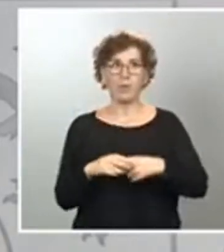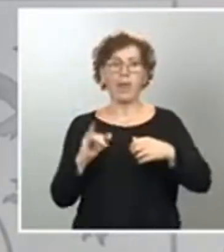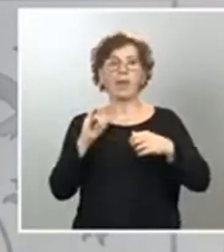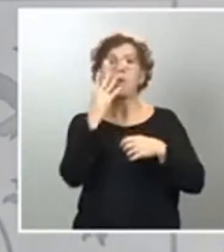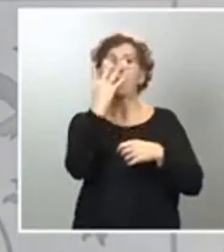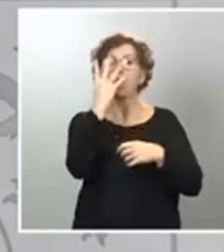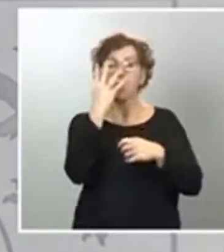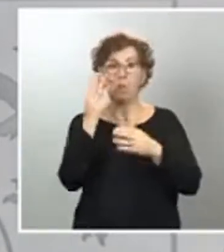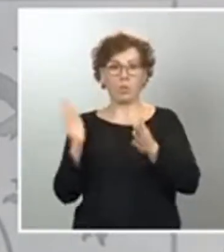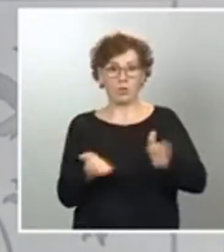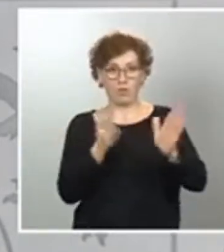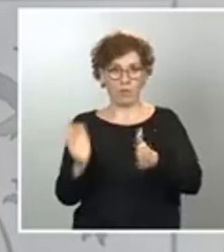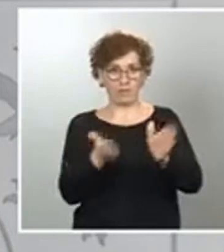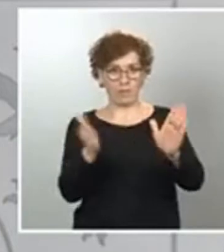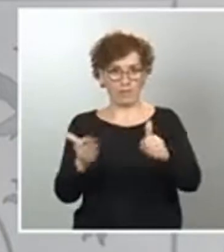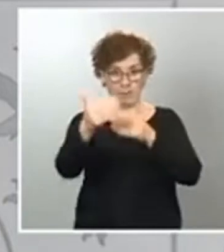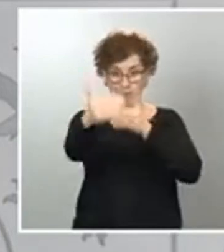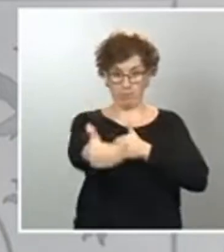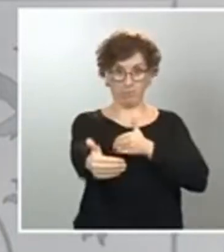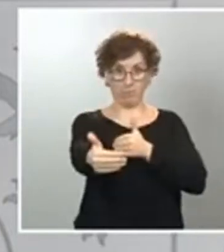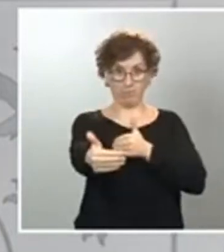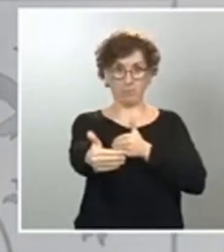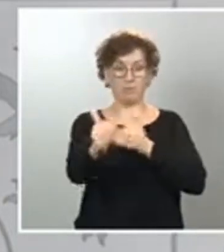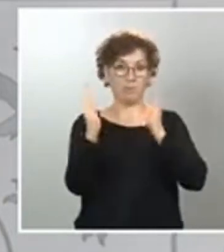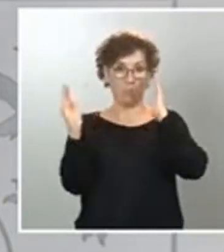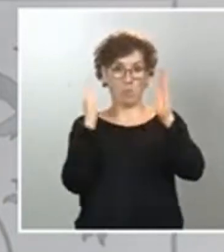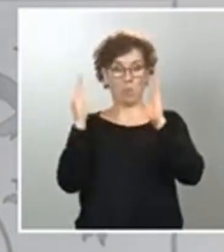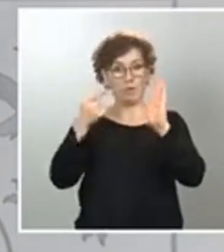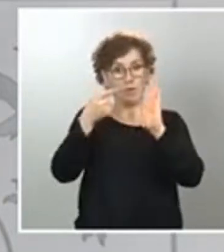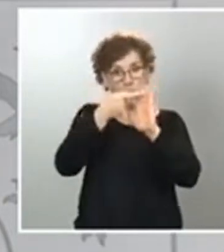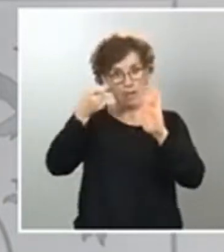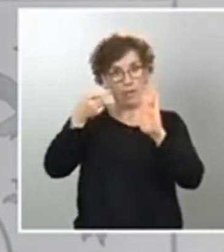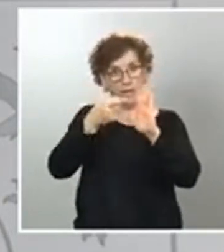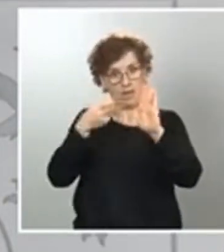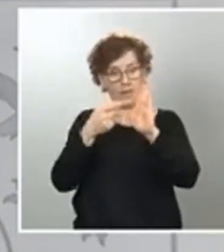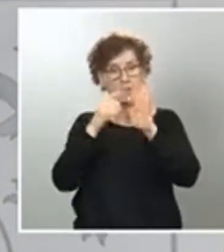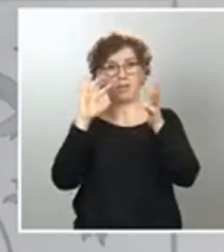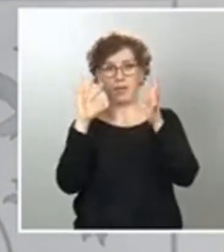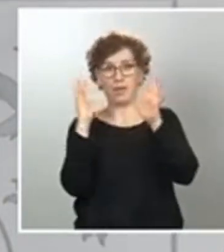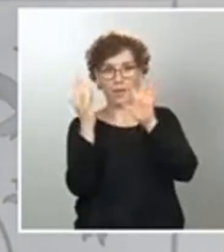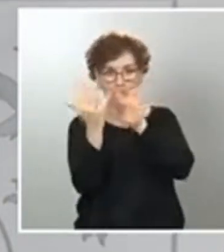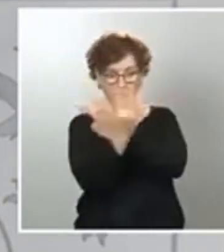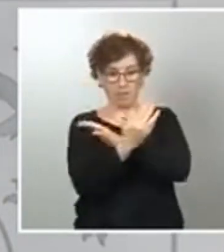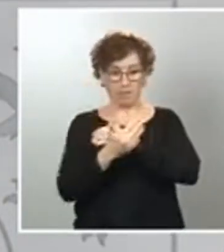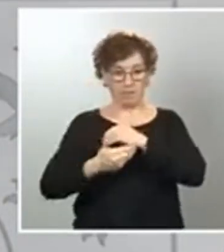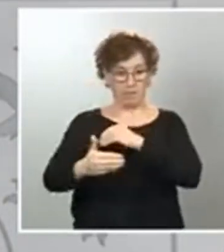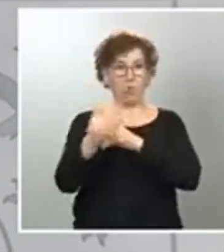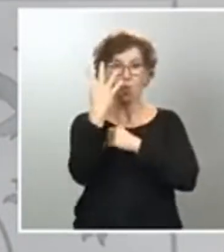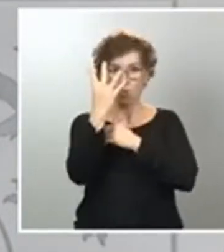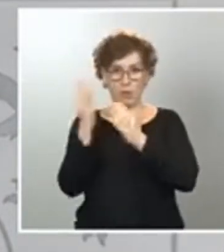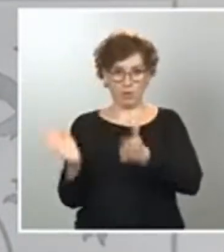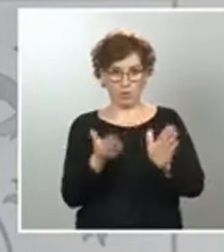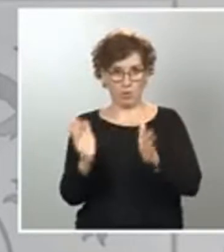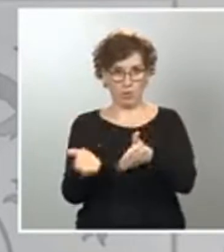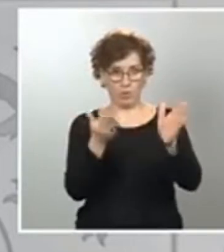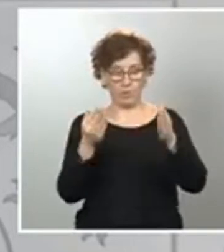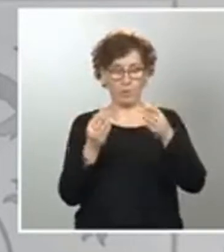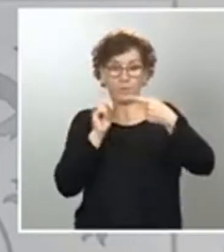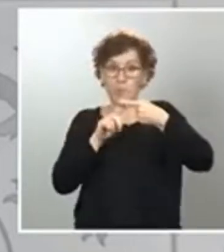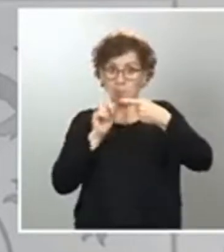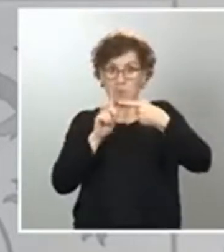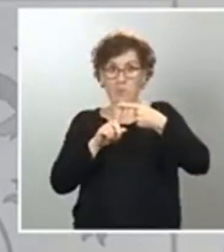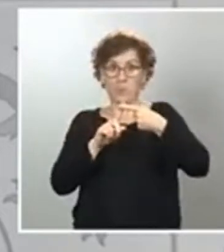lo largo de esta desescalada o transición que vamos a caminar a lo largo de las próximas semanas. La primera fase, o fase